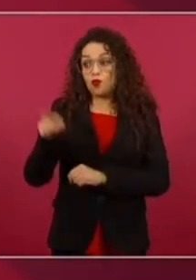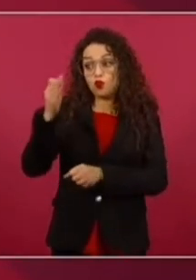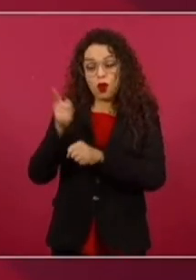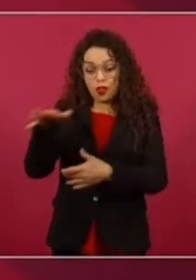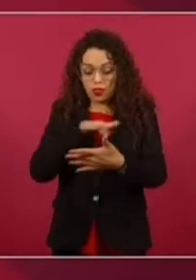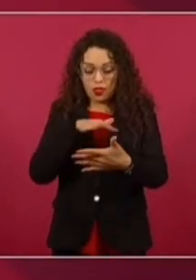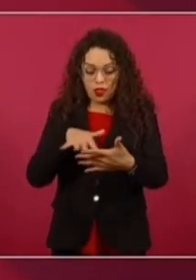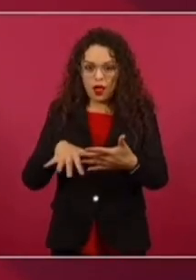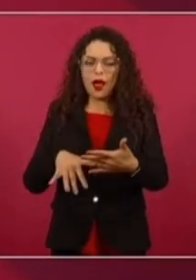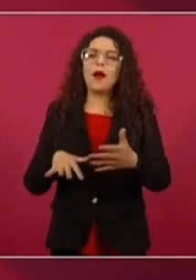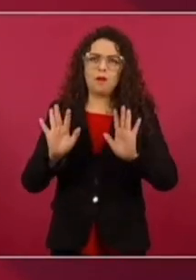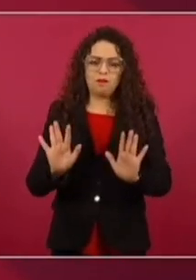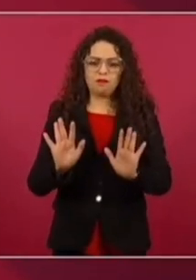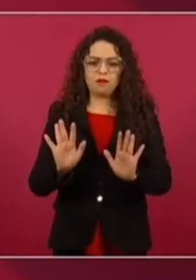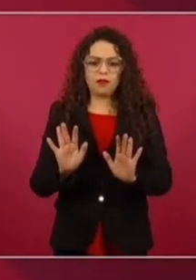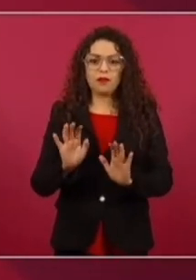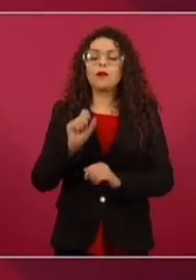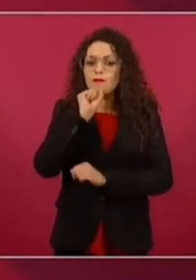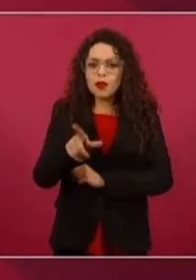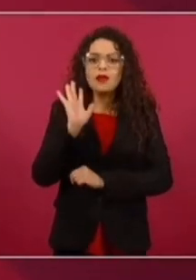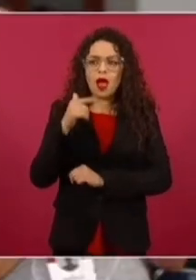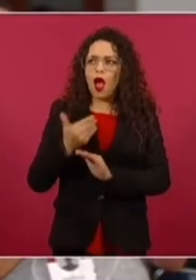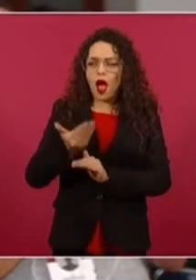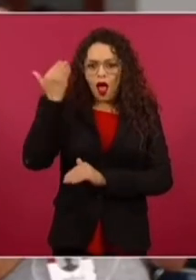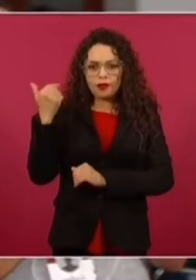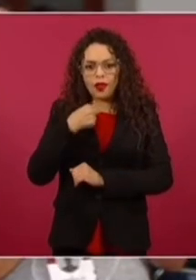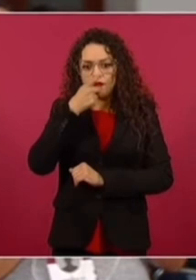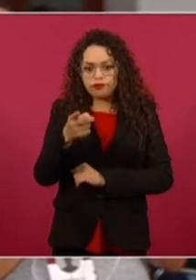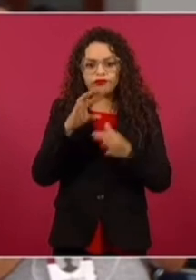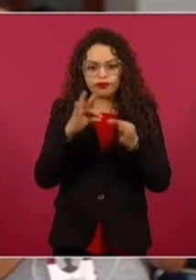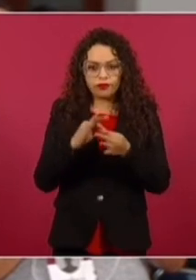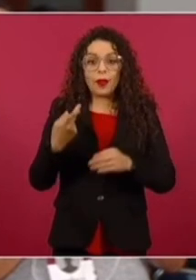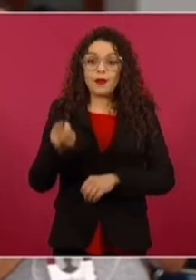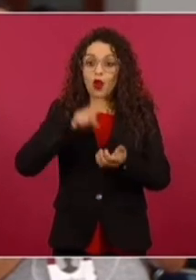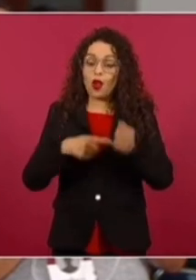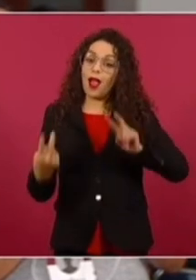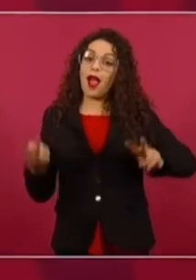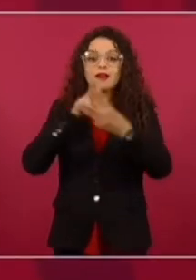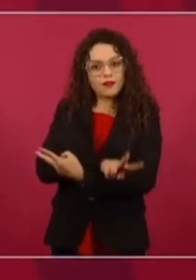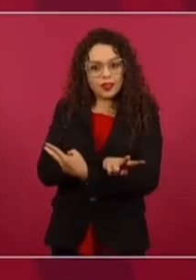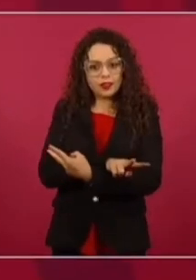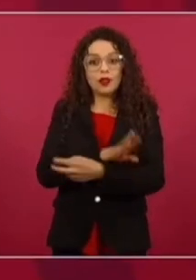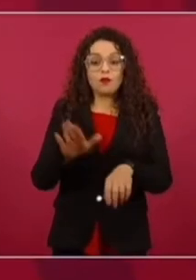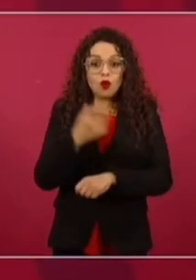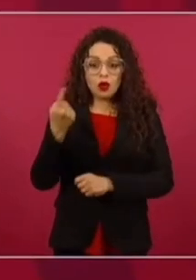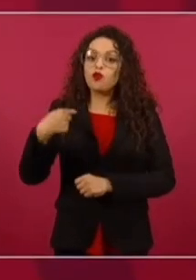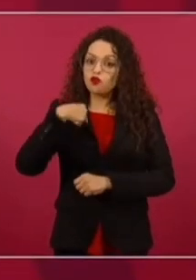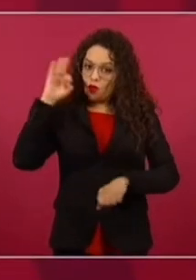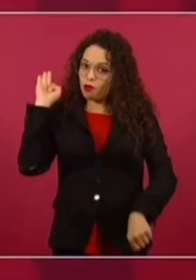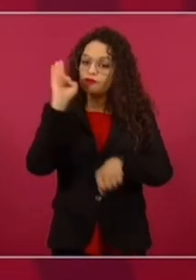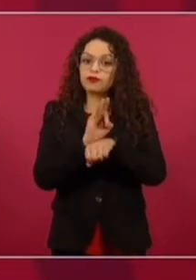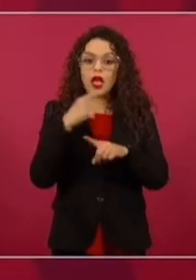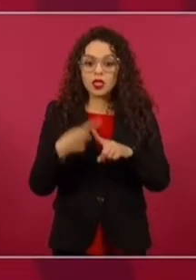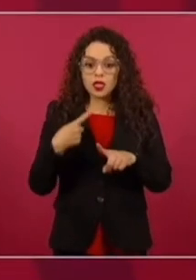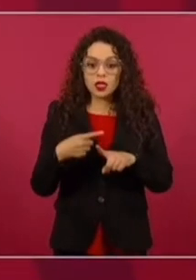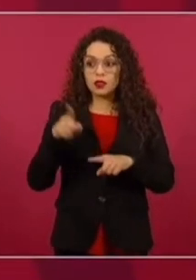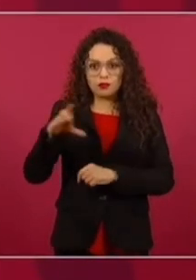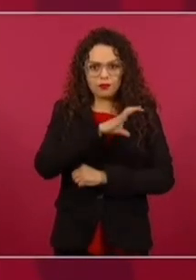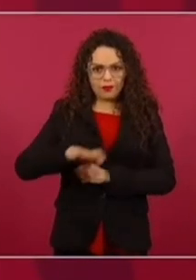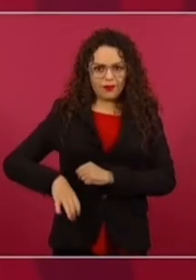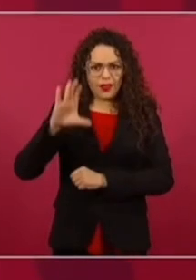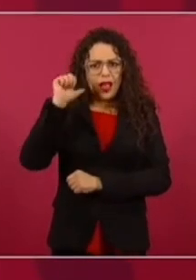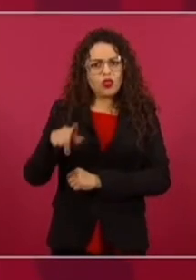cosas, yo también las planteé en su momento, pero en el sentido opuesto. Yo defendí a este señor